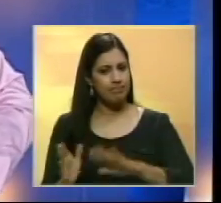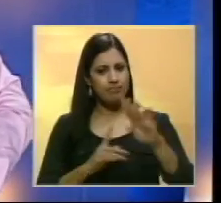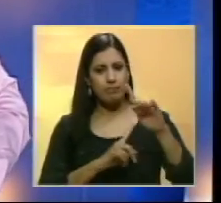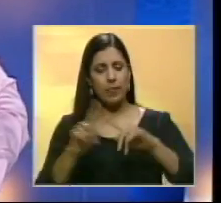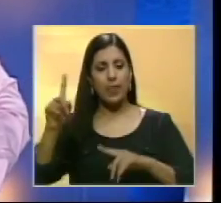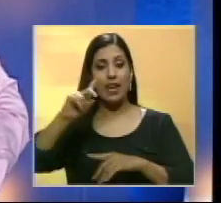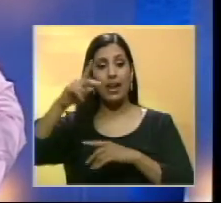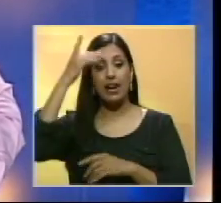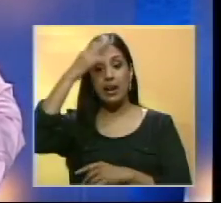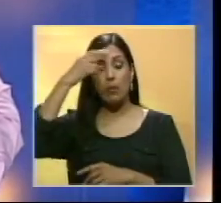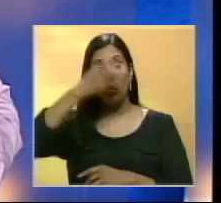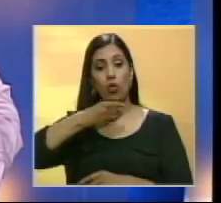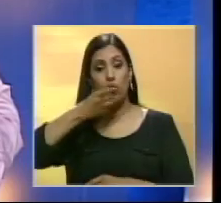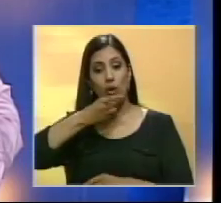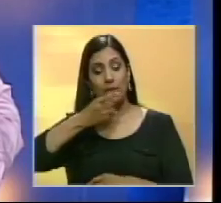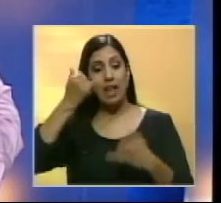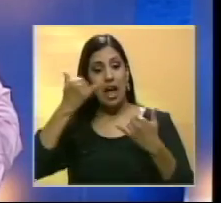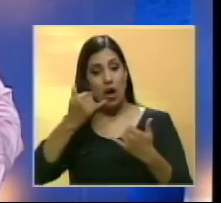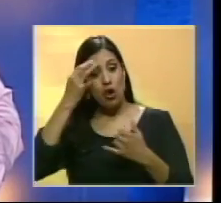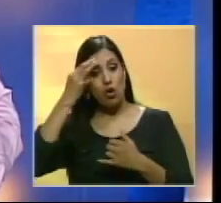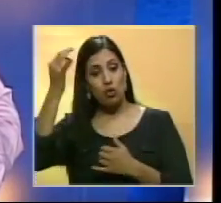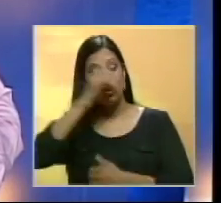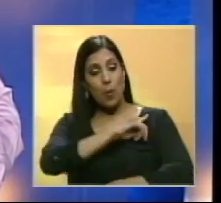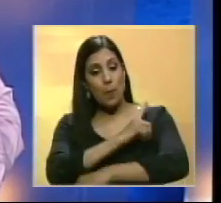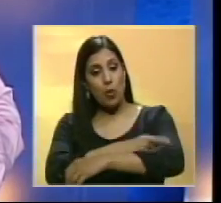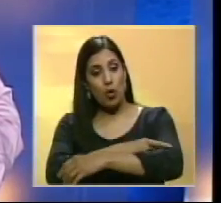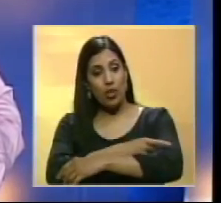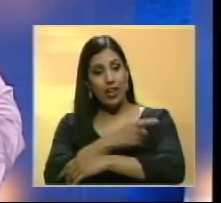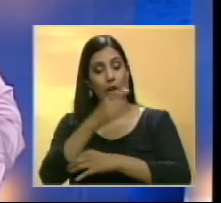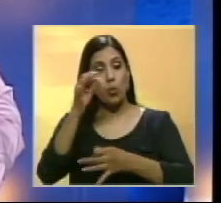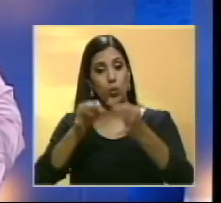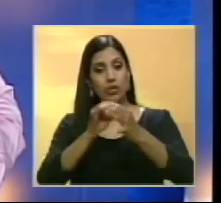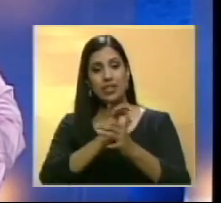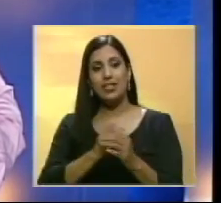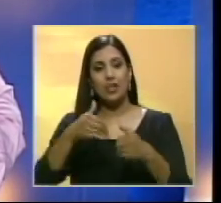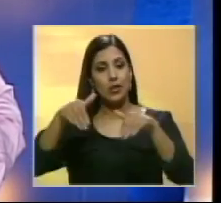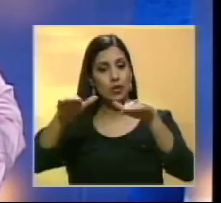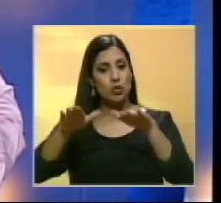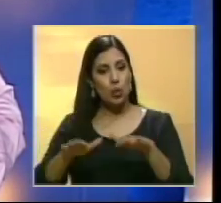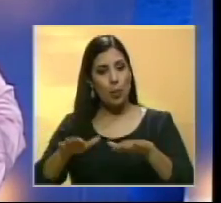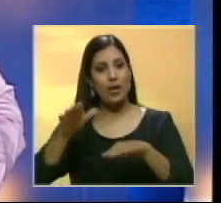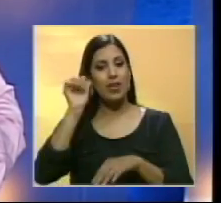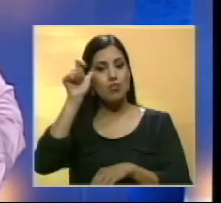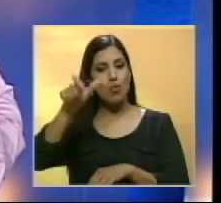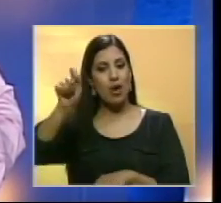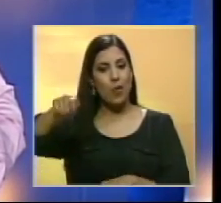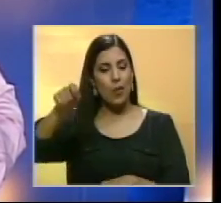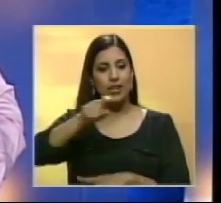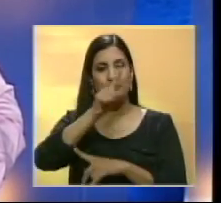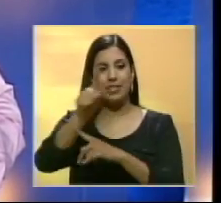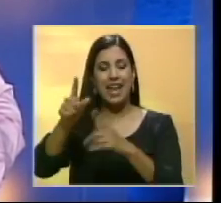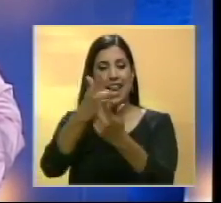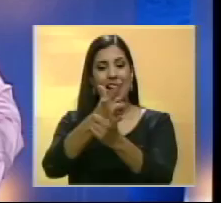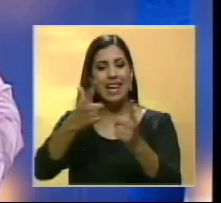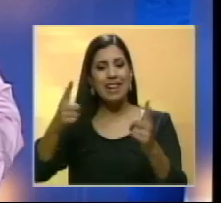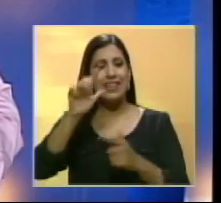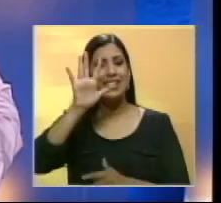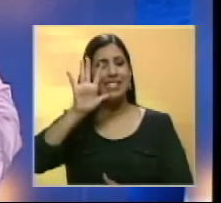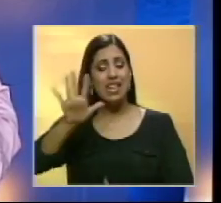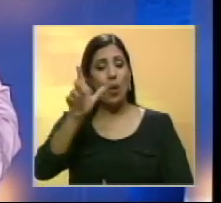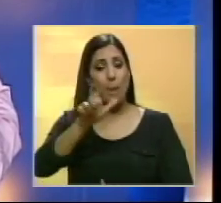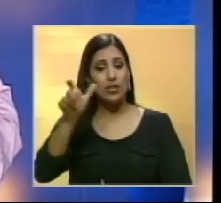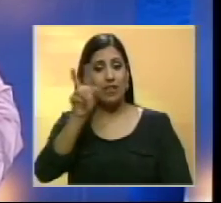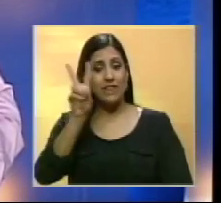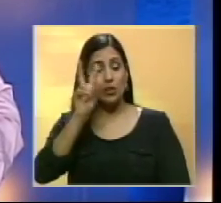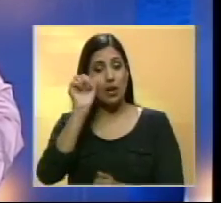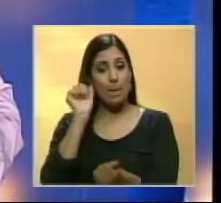En República Dominicana, el Consejo del Poder Judicial suspendió provisionalmente de sus funciones a una jueza que ordenó la libertad de 5